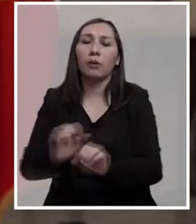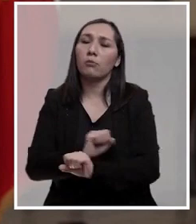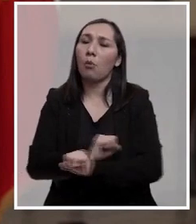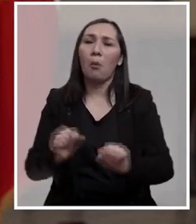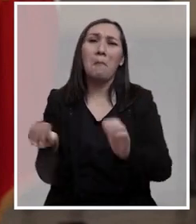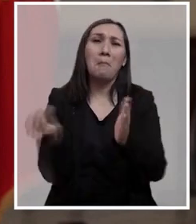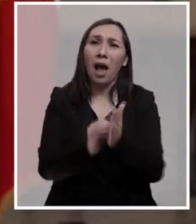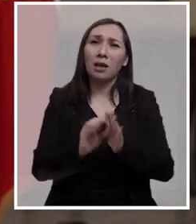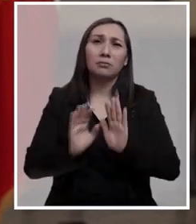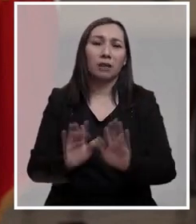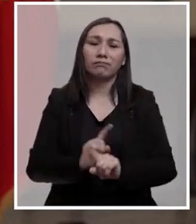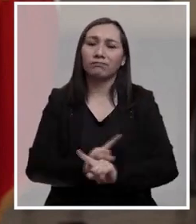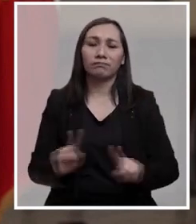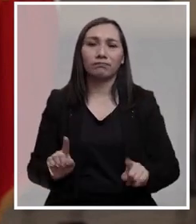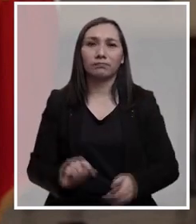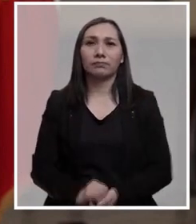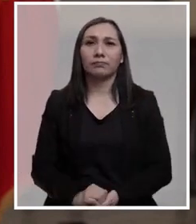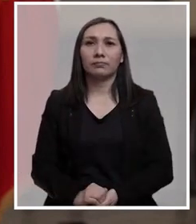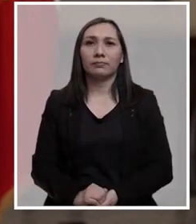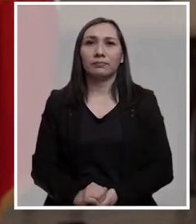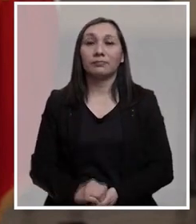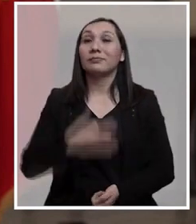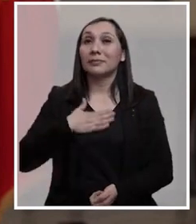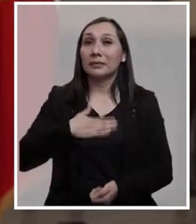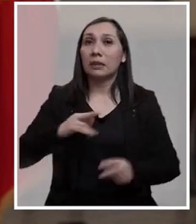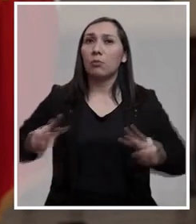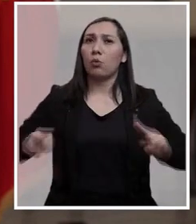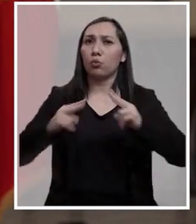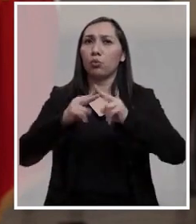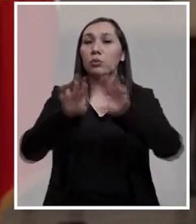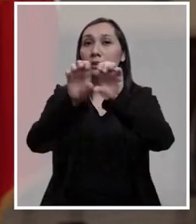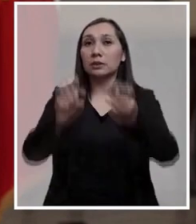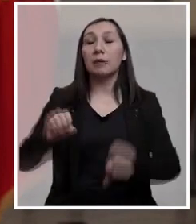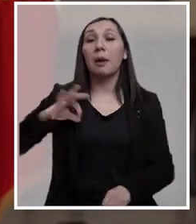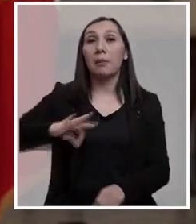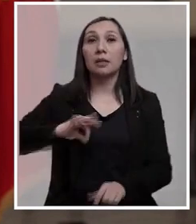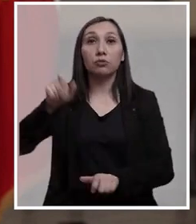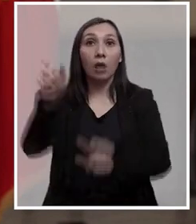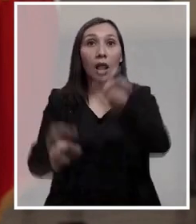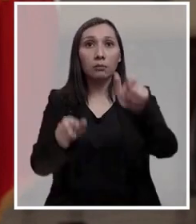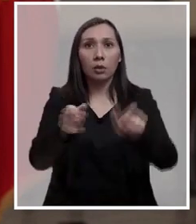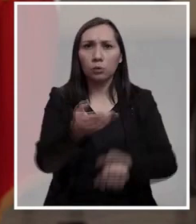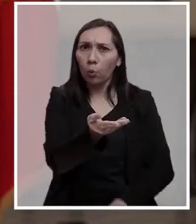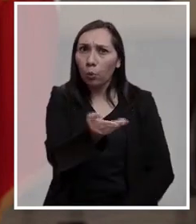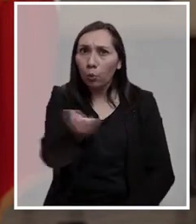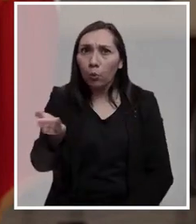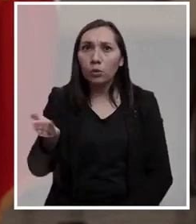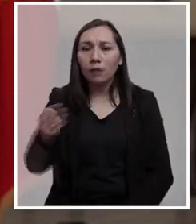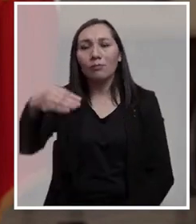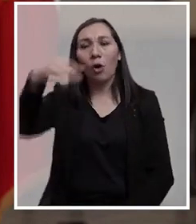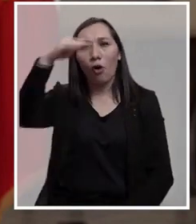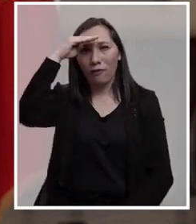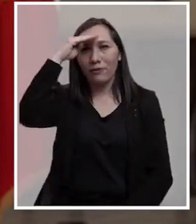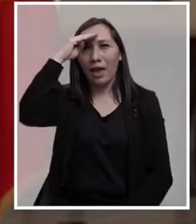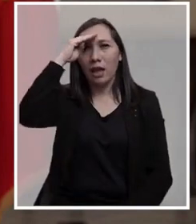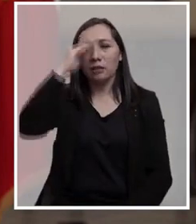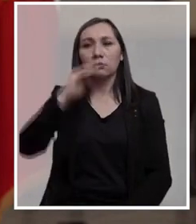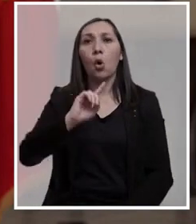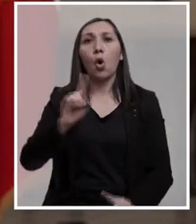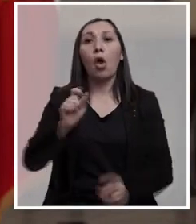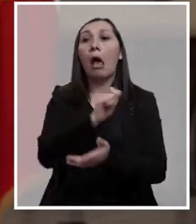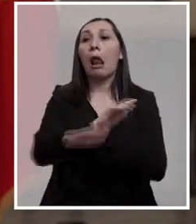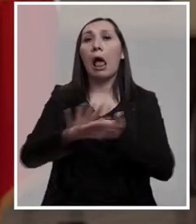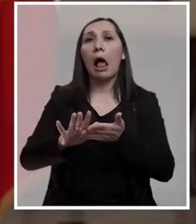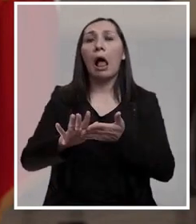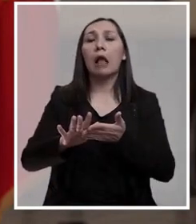no puede esperar más queremos construir un sistema de pensiones el que la gente ustedes confíen no